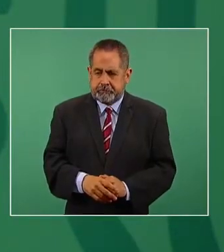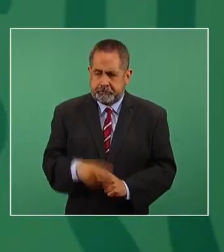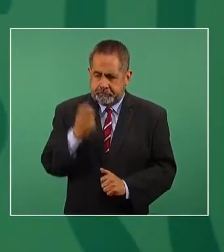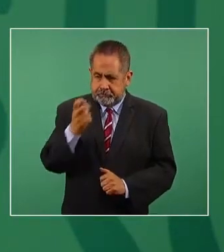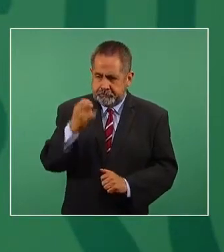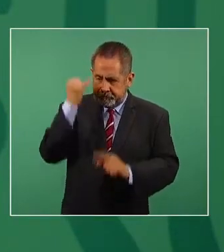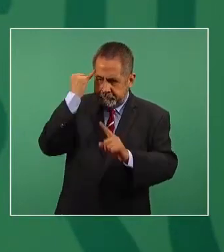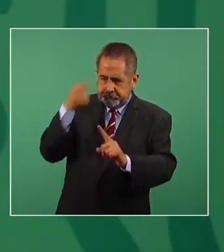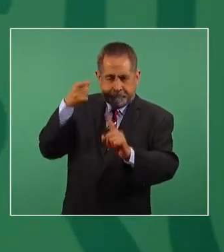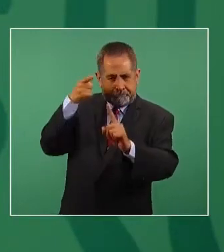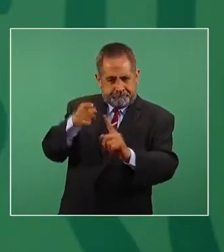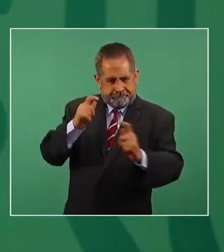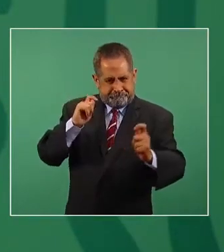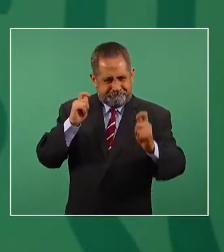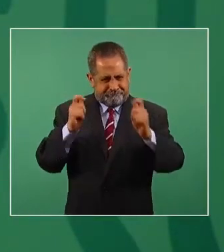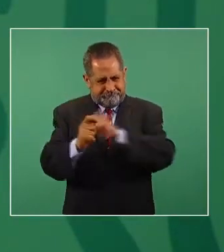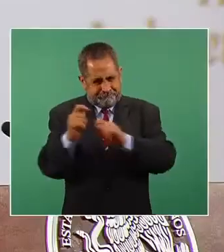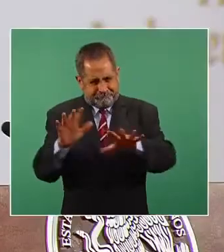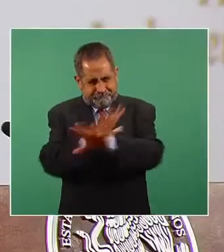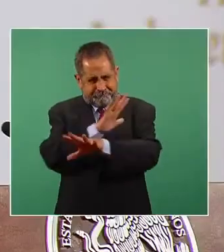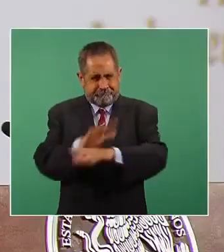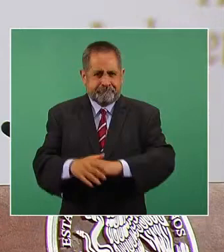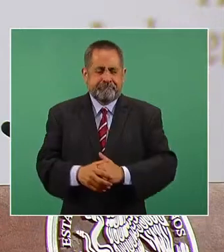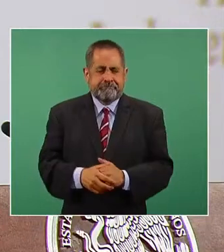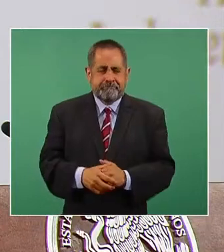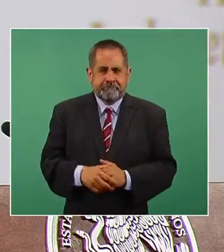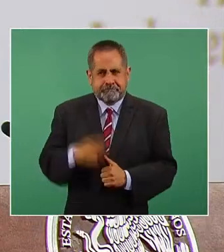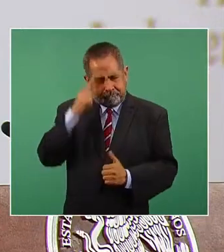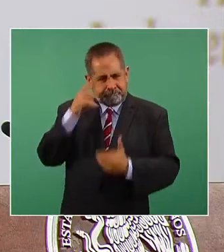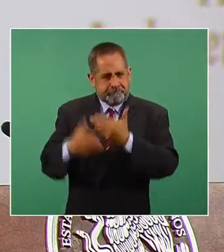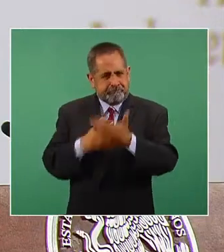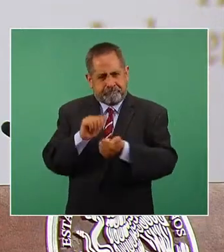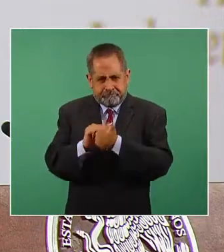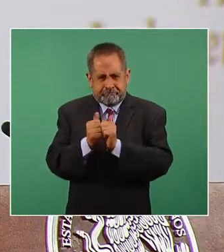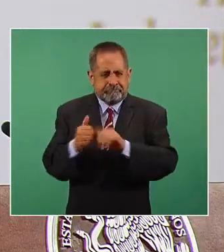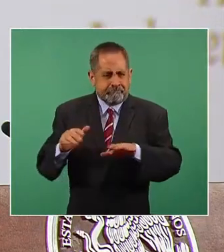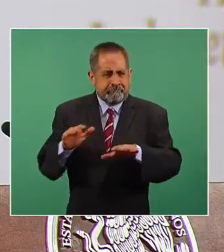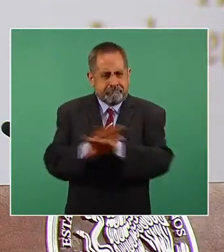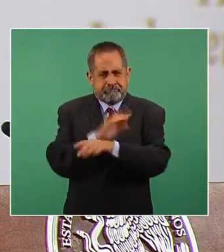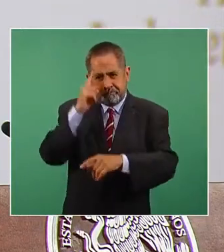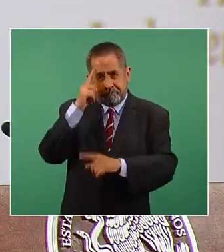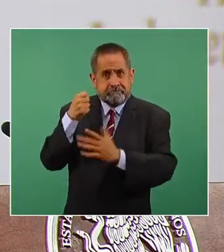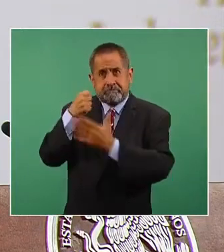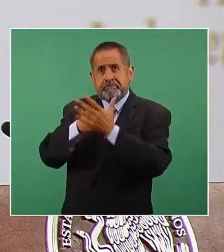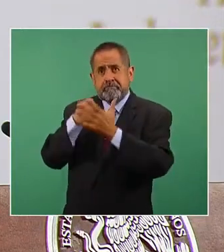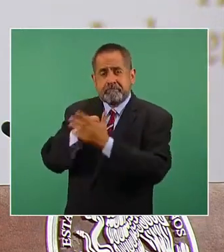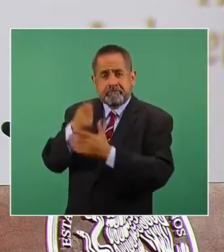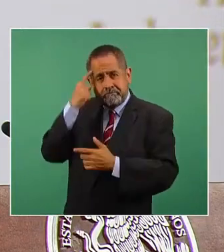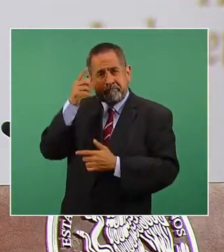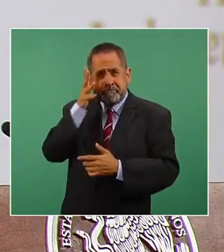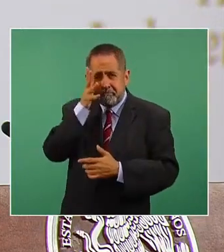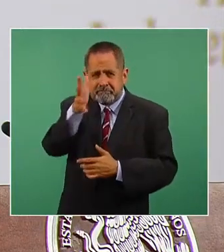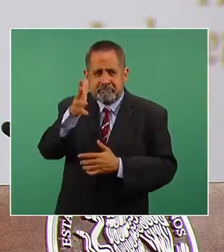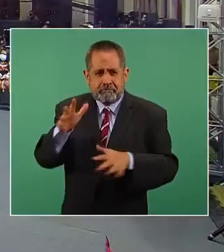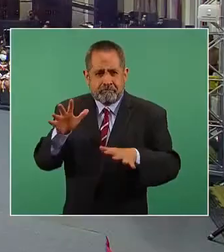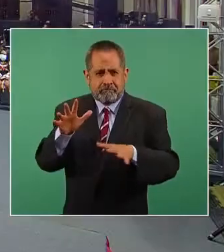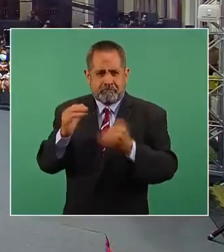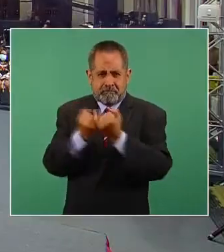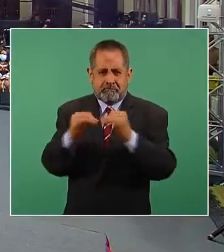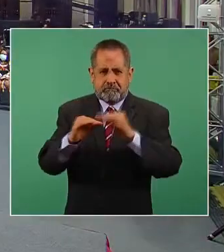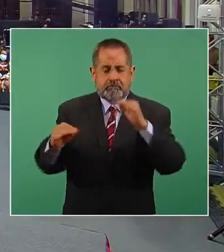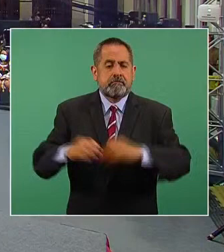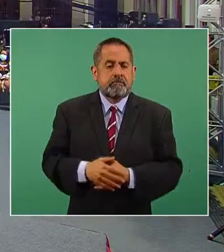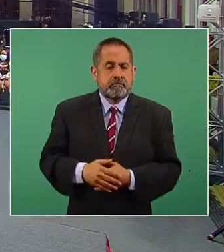Esa es la transformación, el luchar para que haya igualdad. Nos dio mucho gusto